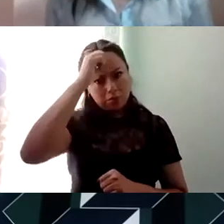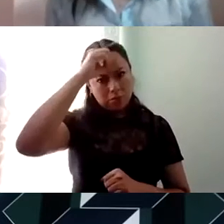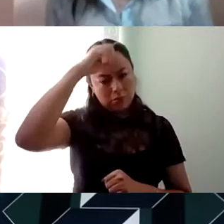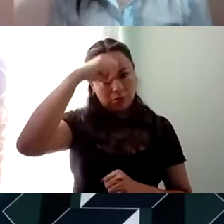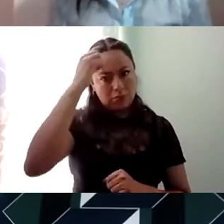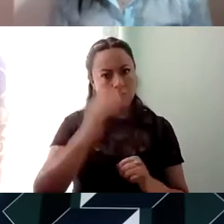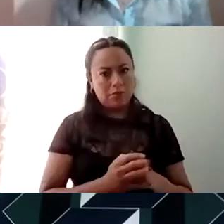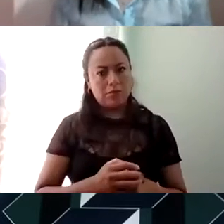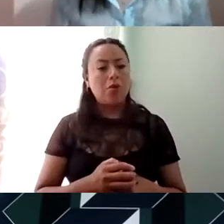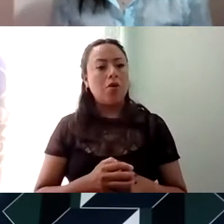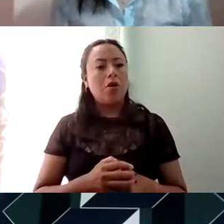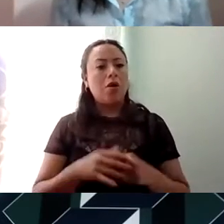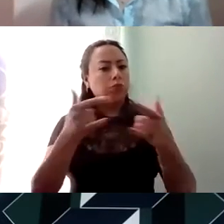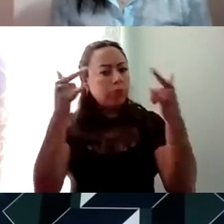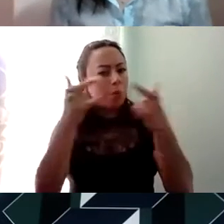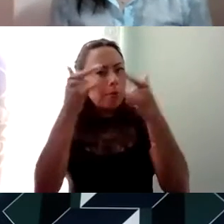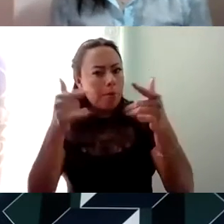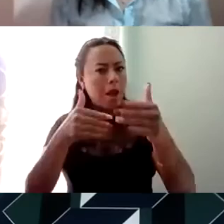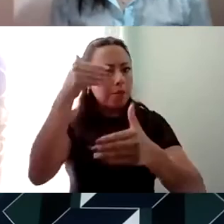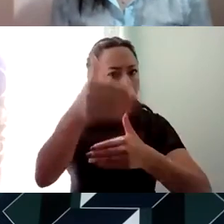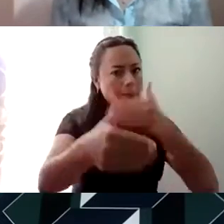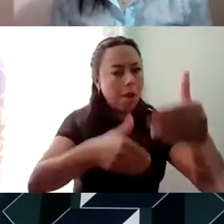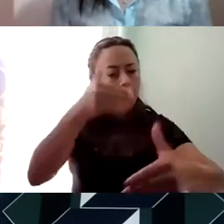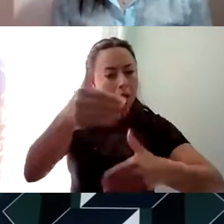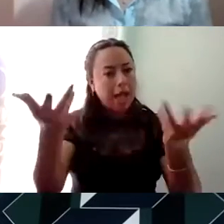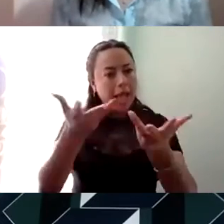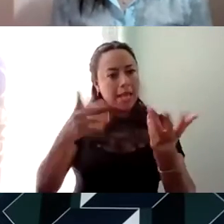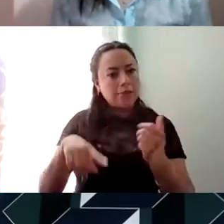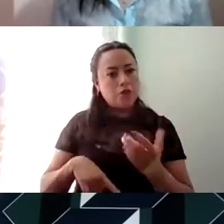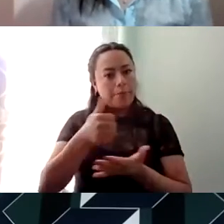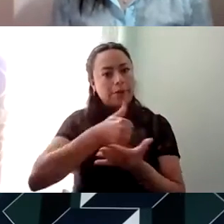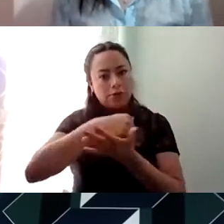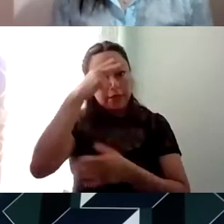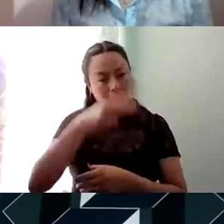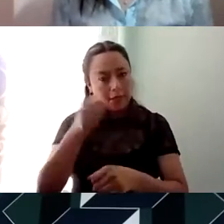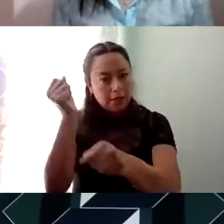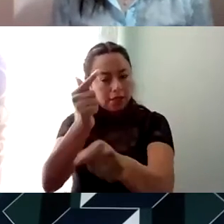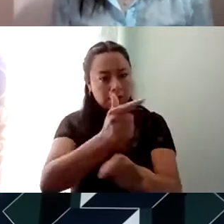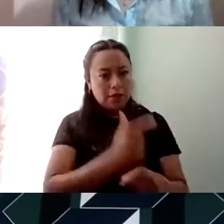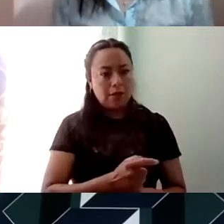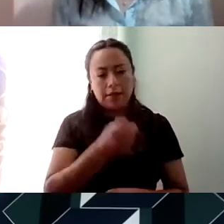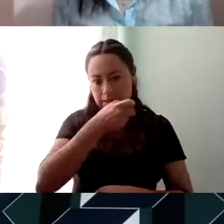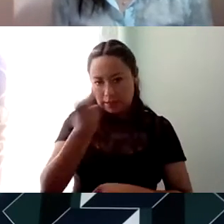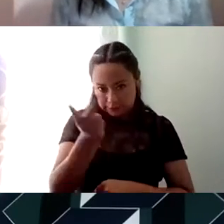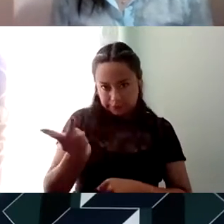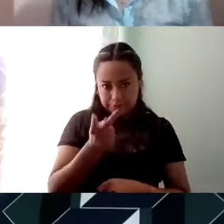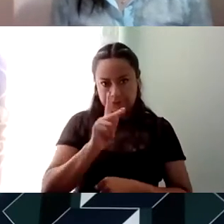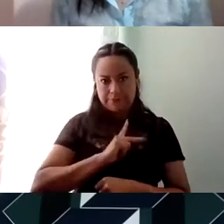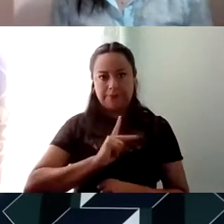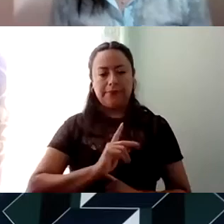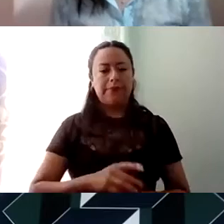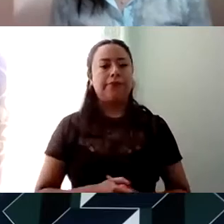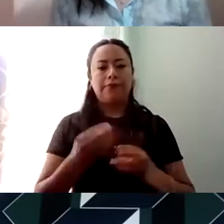progresividad de derechos que usted identifica en acciones de gobierno de la Ciudad de México? Estas serían mis preguntas.